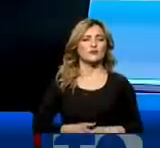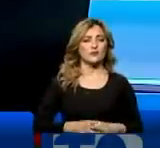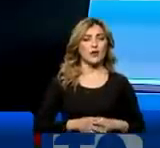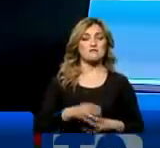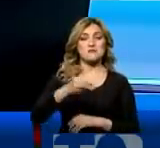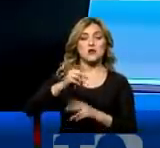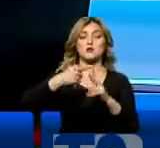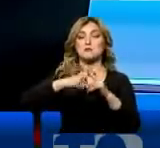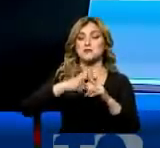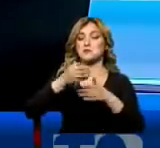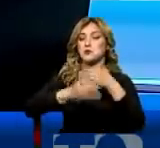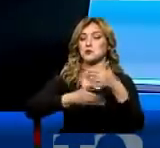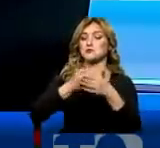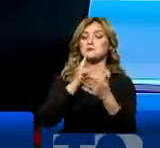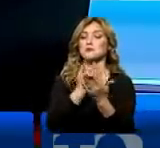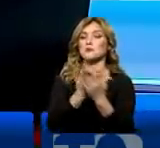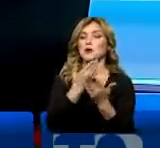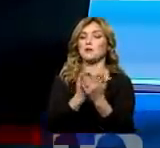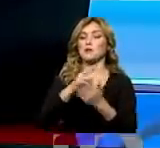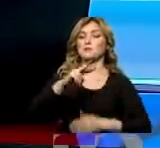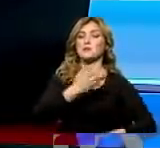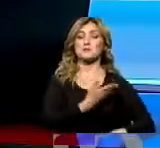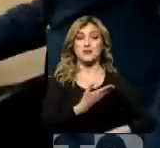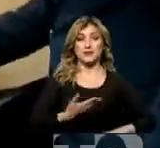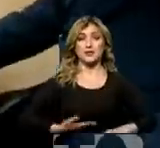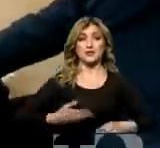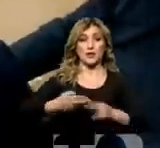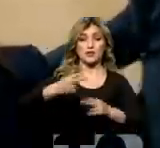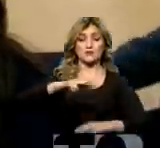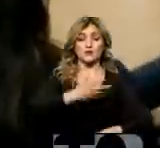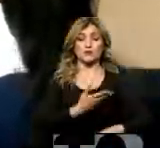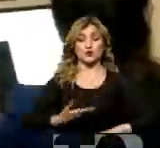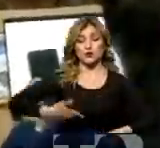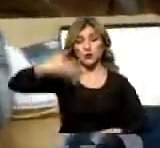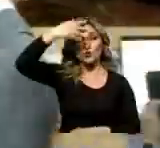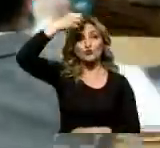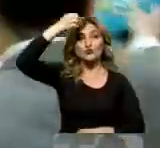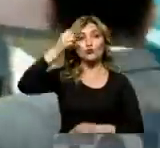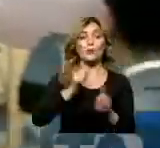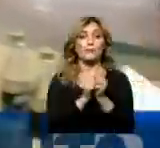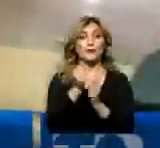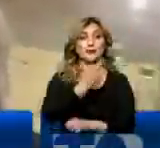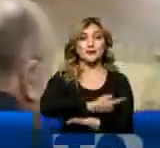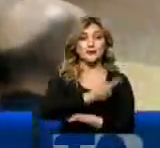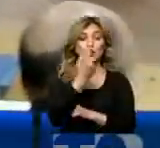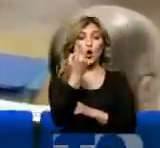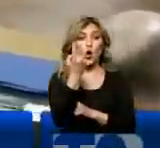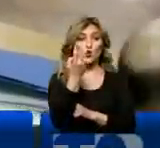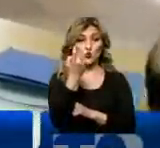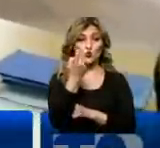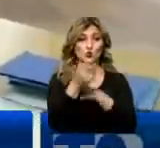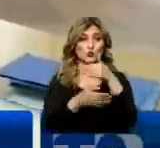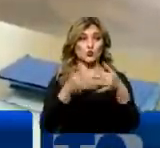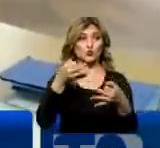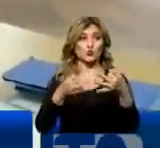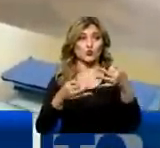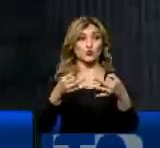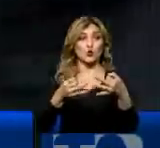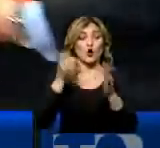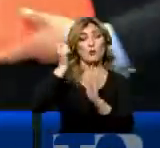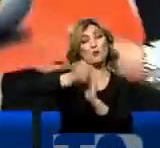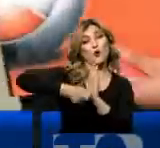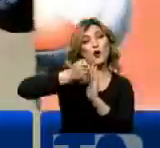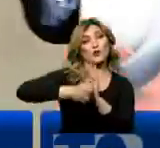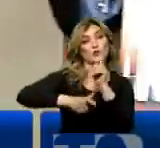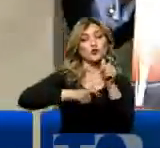prueba por parte del procesado Jorge Glass. En 11 días de audiencia de juicio en el caso Sobornos, la defensa de los